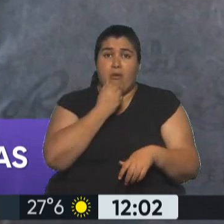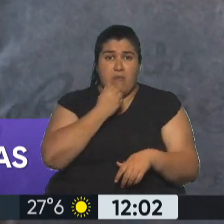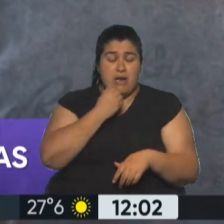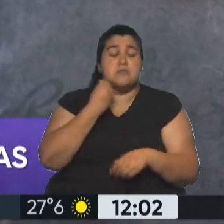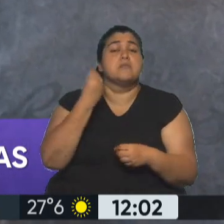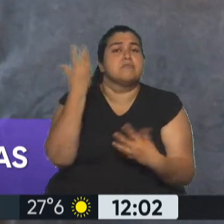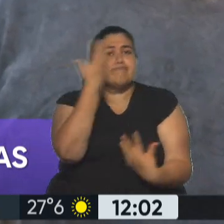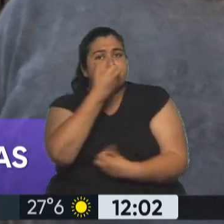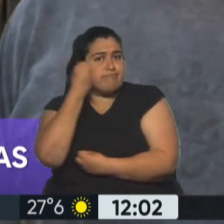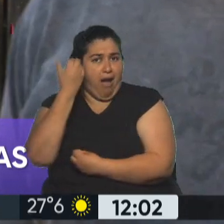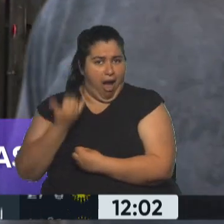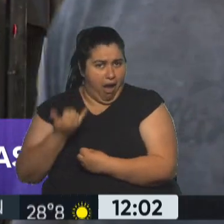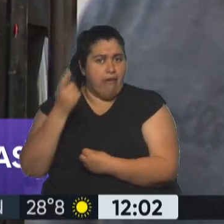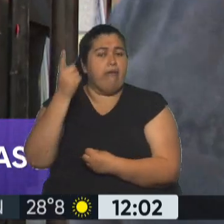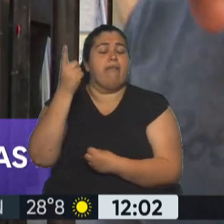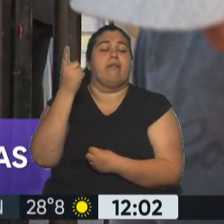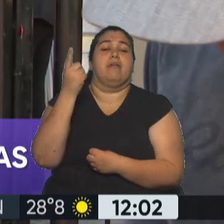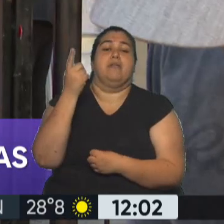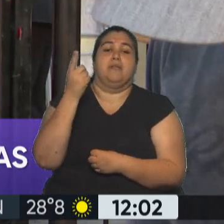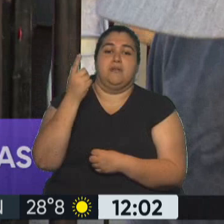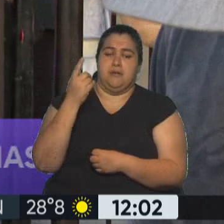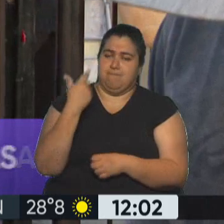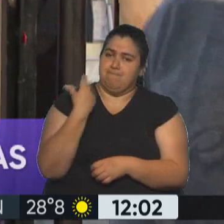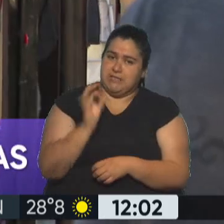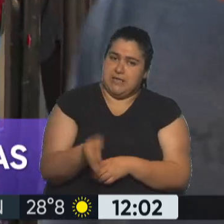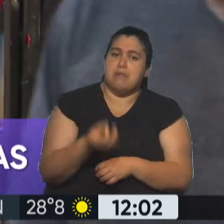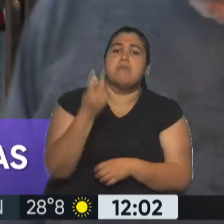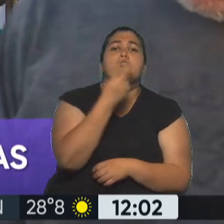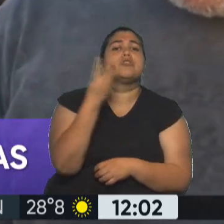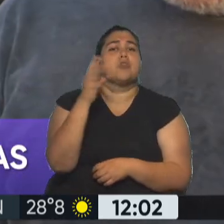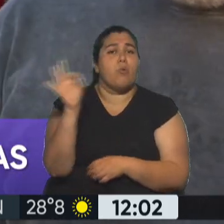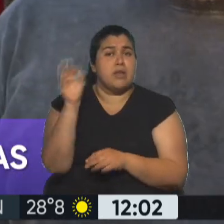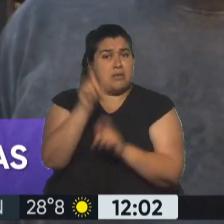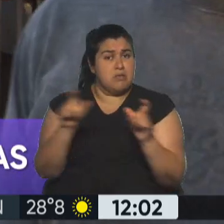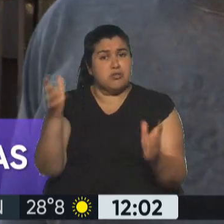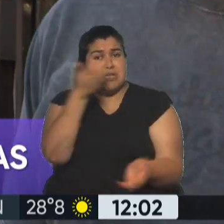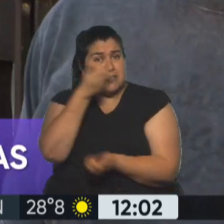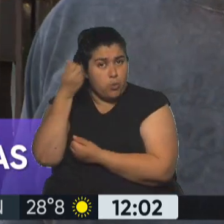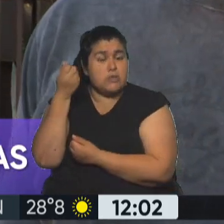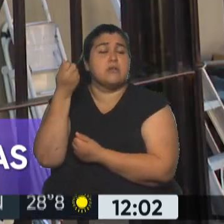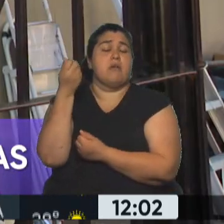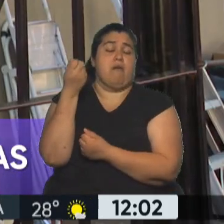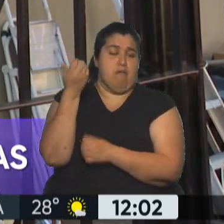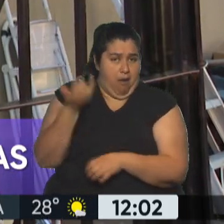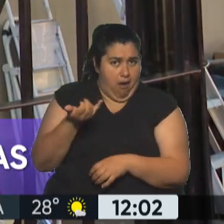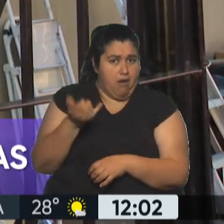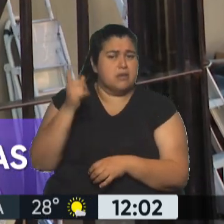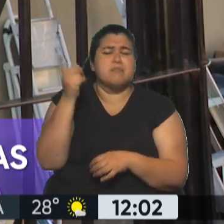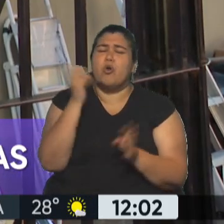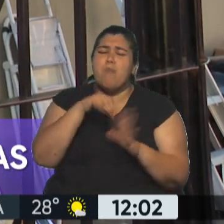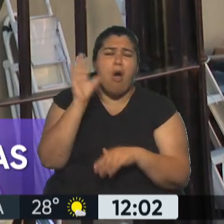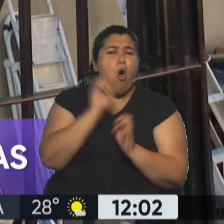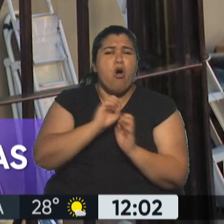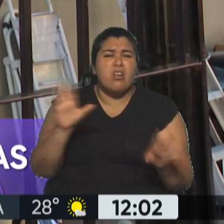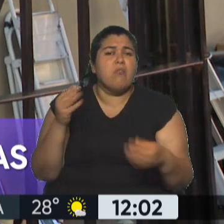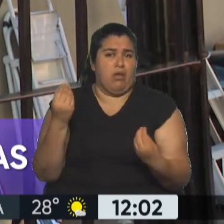Israel eh sabemos que hay más de 240 secuestrados pero eh lo tremendo de saber